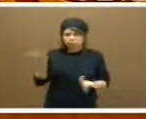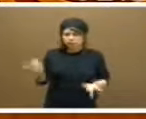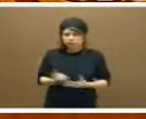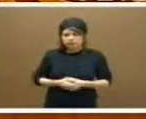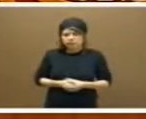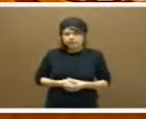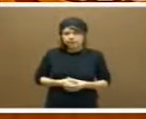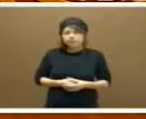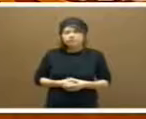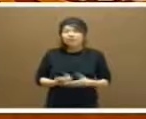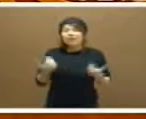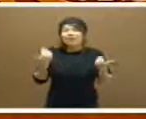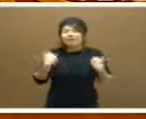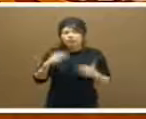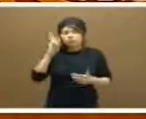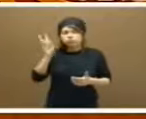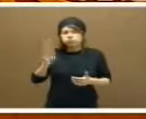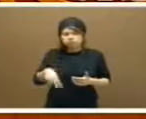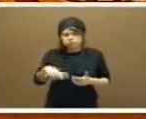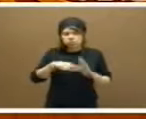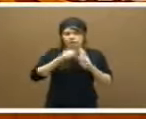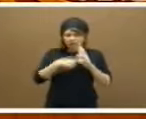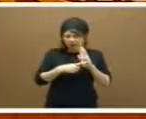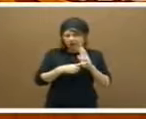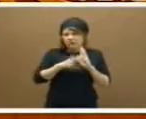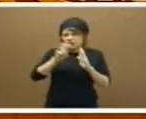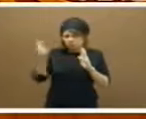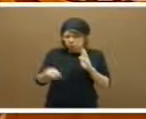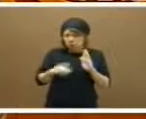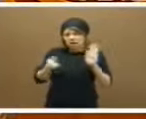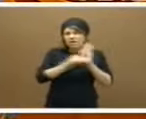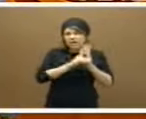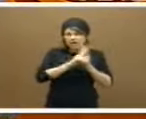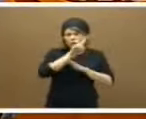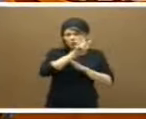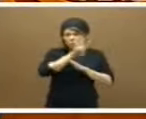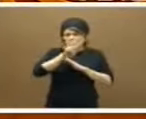alforja. Ya están reconocidos por varias leyes, incluso el último, el decreto